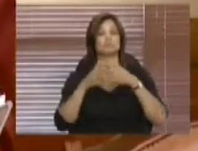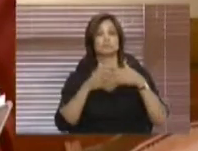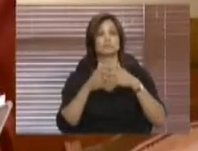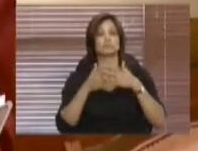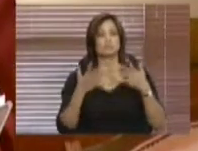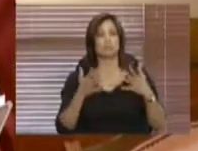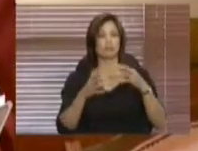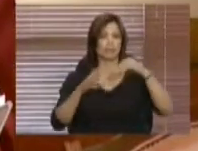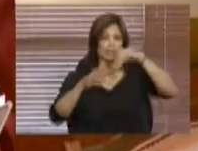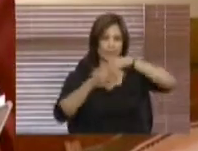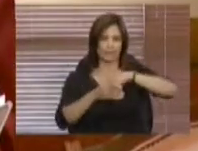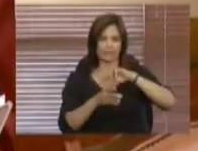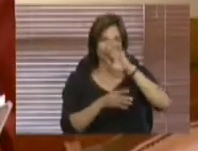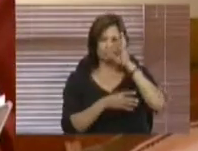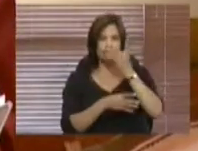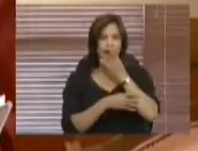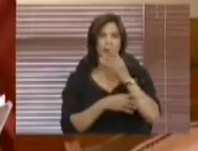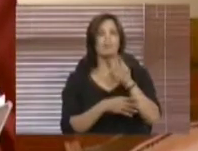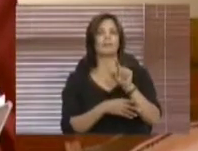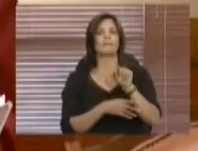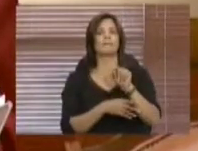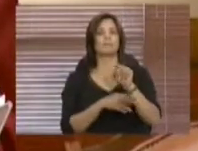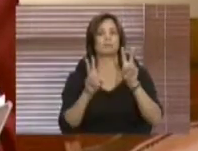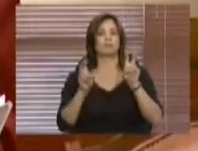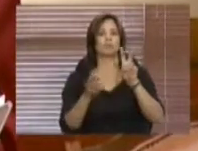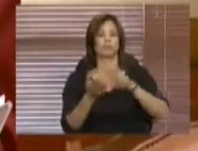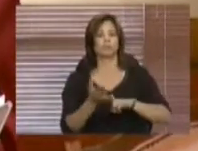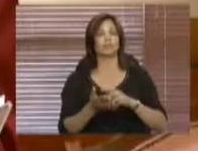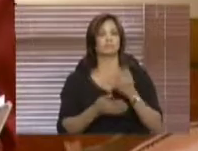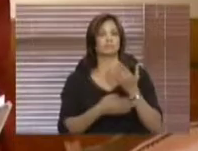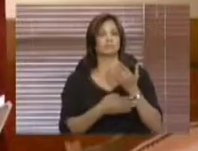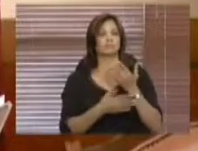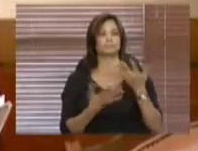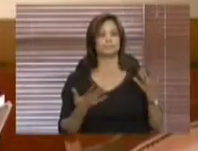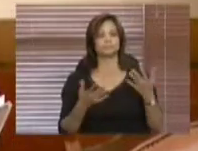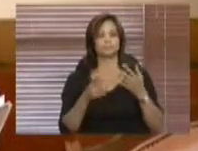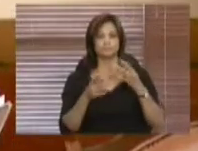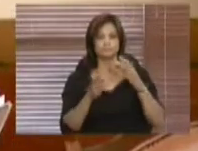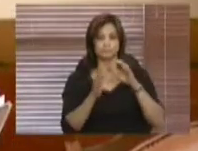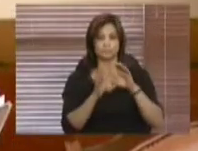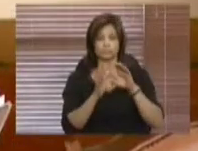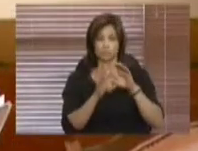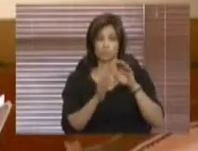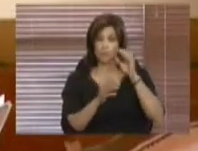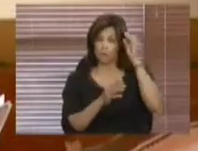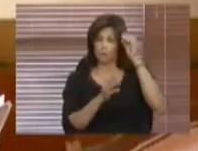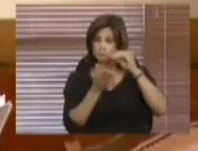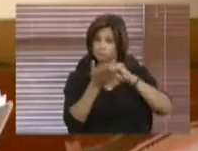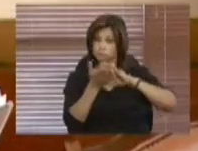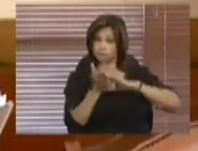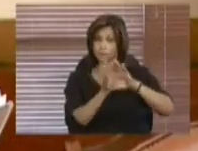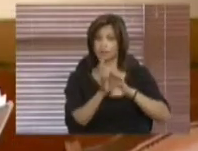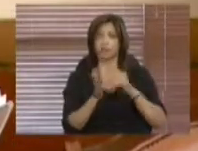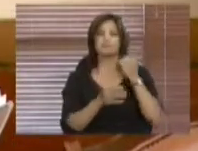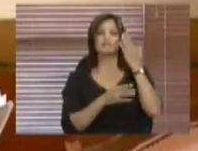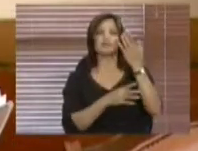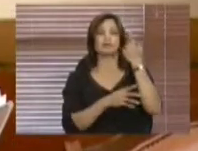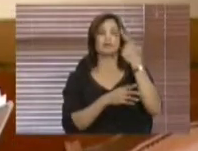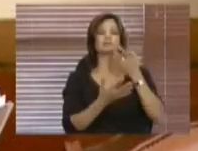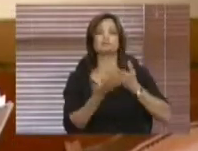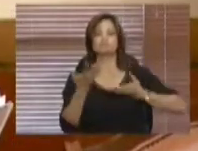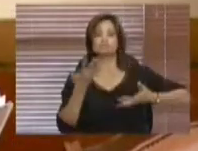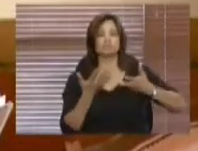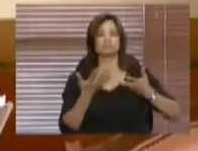en la República Dominicana del 20 de enero de 2015. Los criterios utilizados fueron carencia de